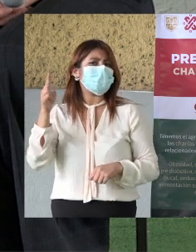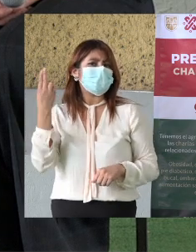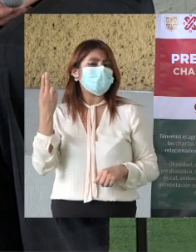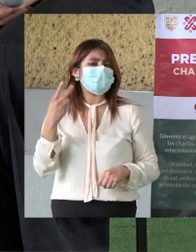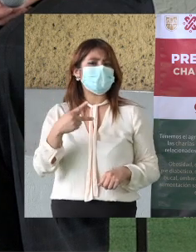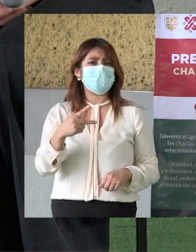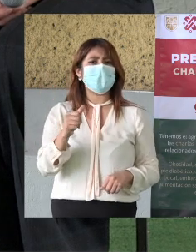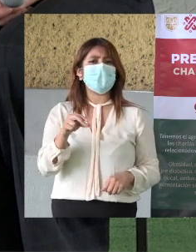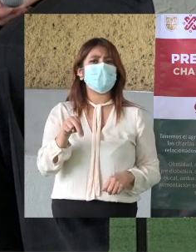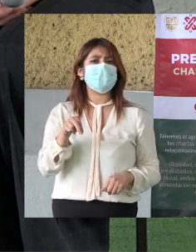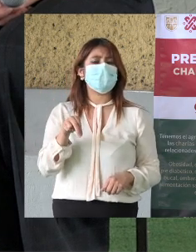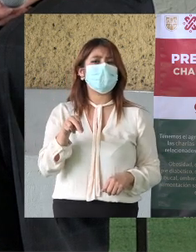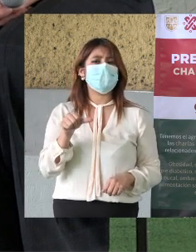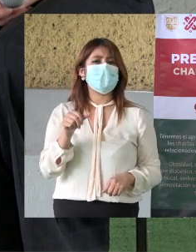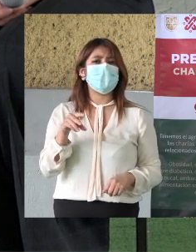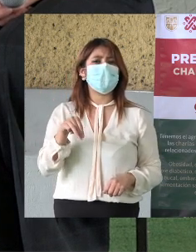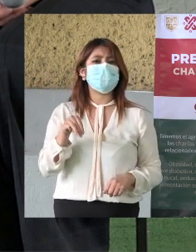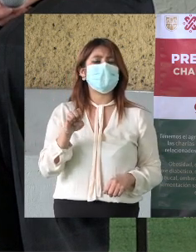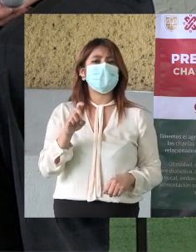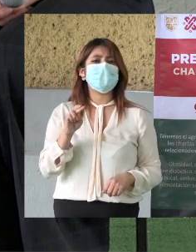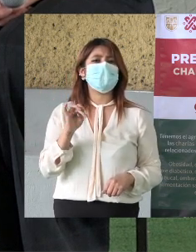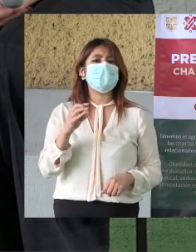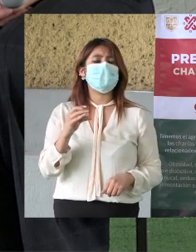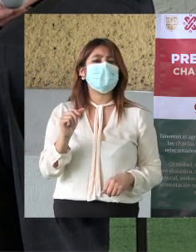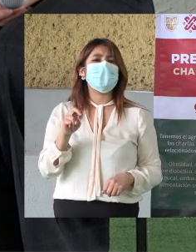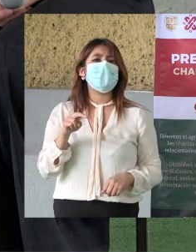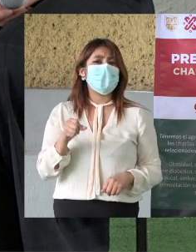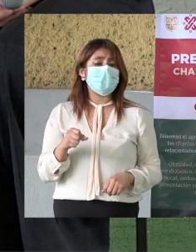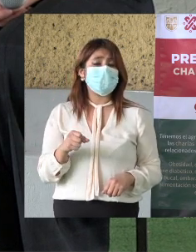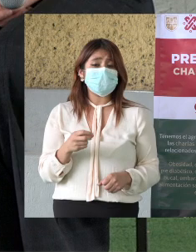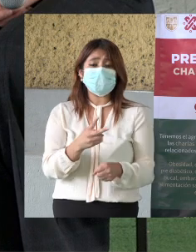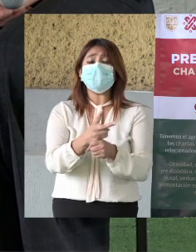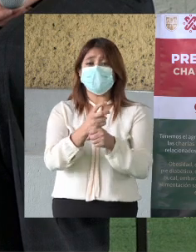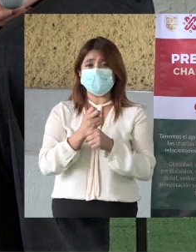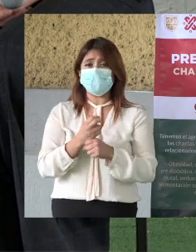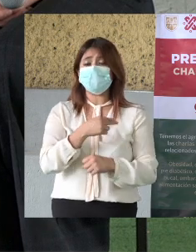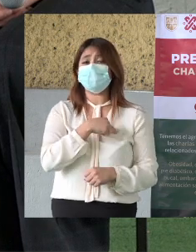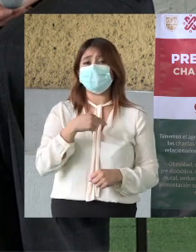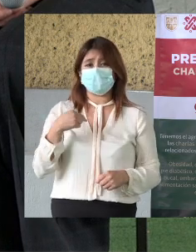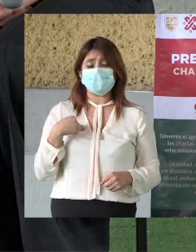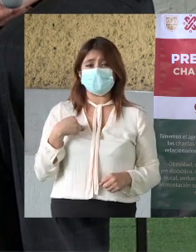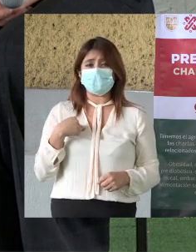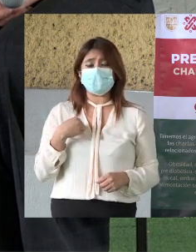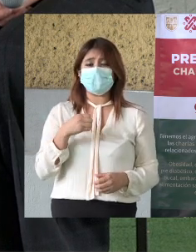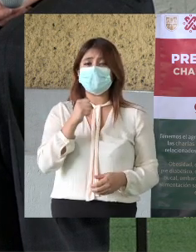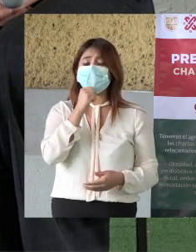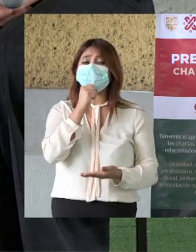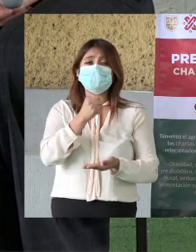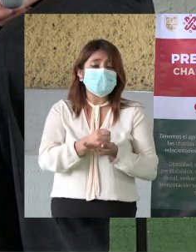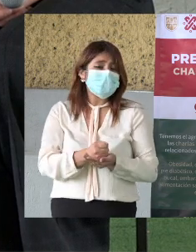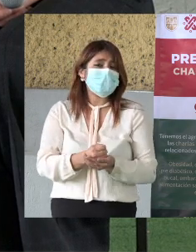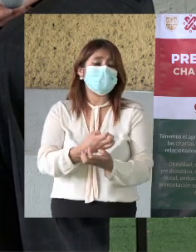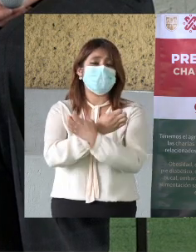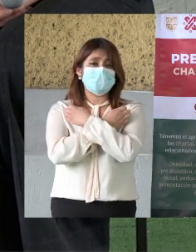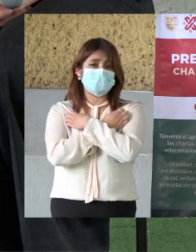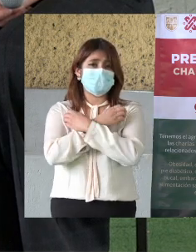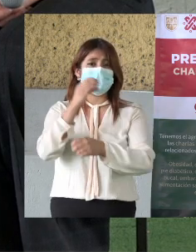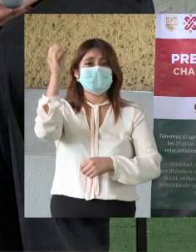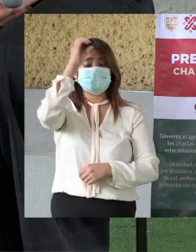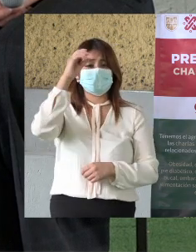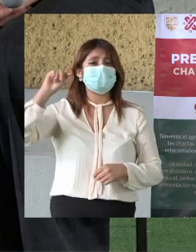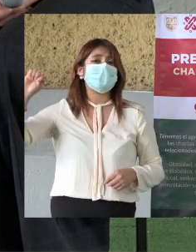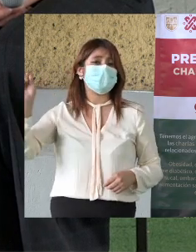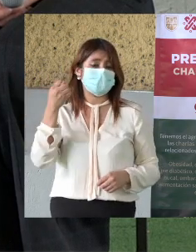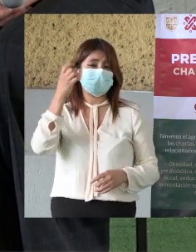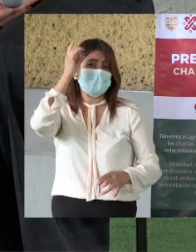ser profesora invitada por nosotros en la Secretaría de Educación, Ciencia, Tecnología e Innovación y en la Universidad